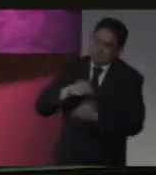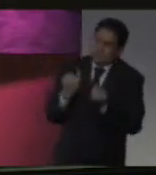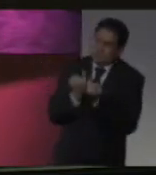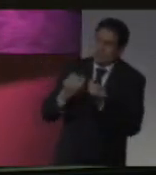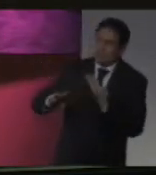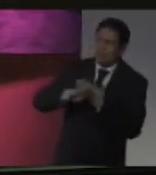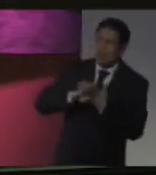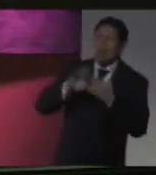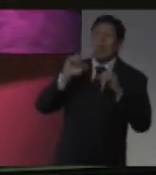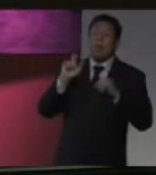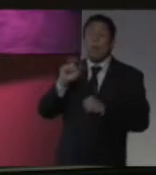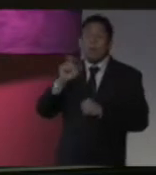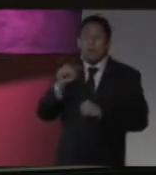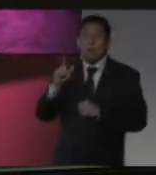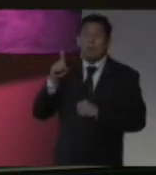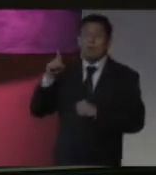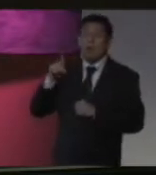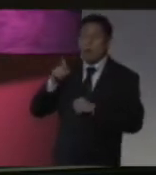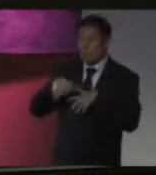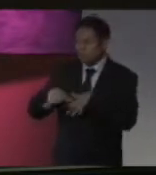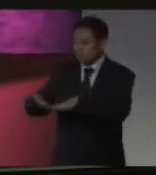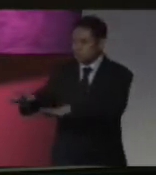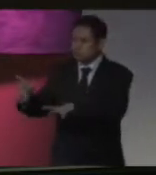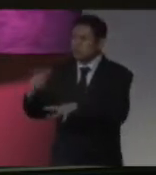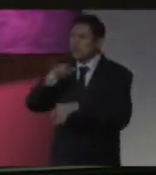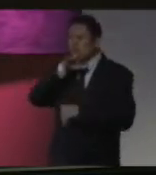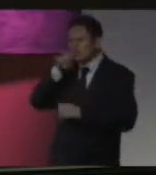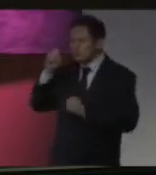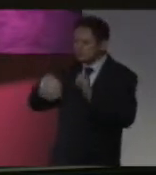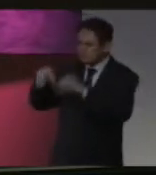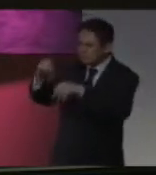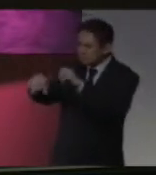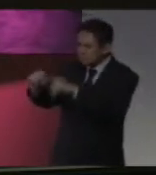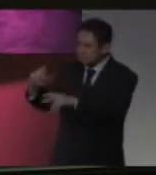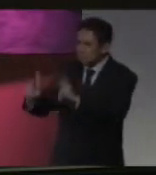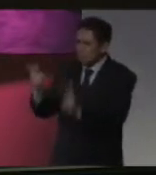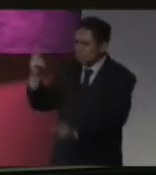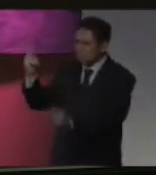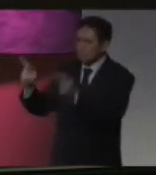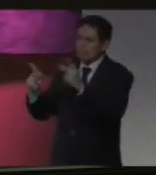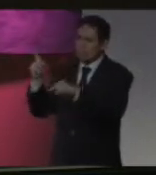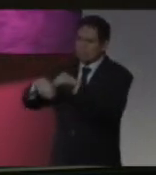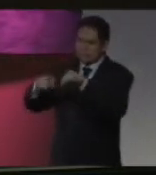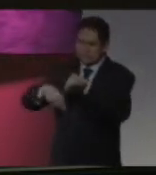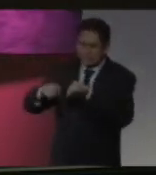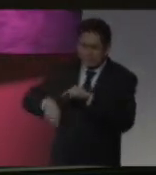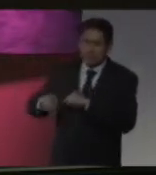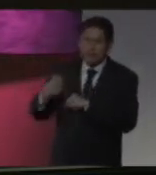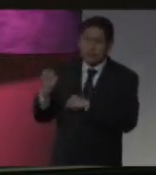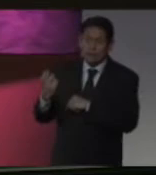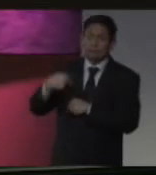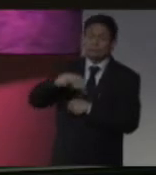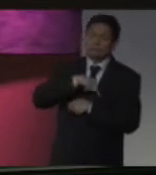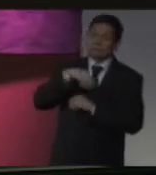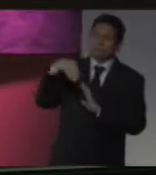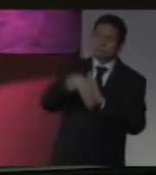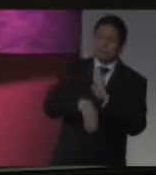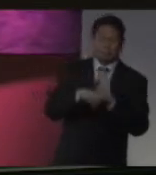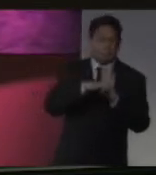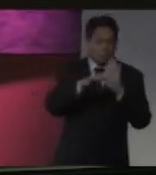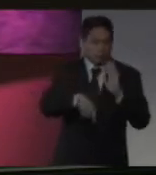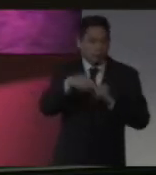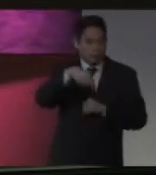diversidad genética de flora y fauna, que dicho entre paréntesis, nosotros somos uno de los 12